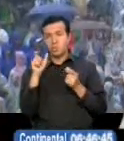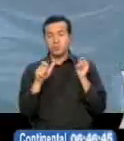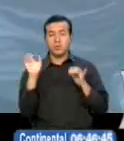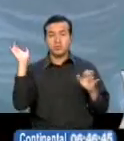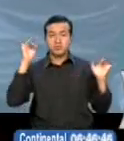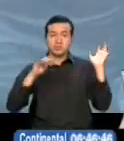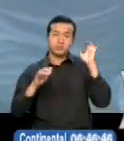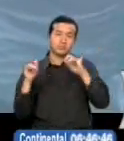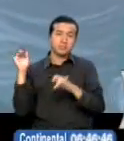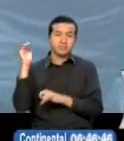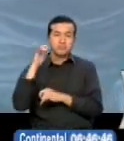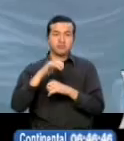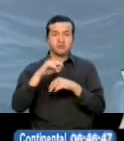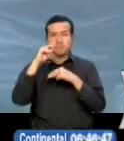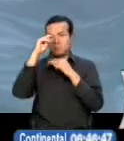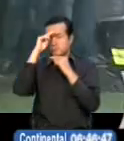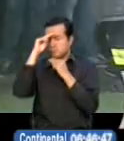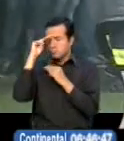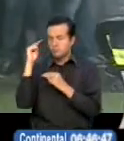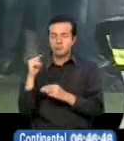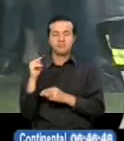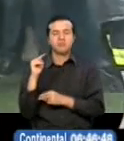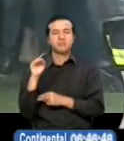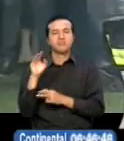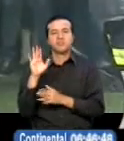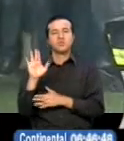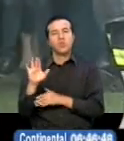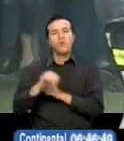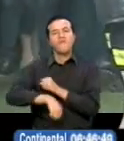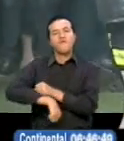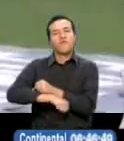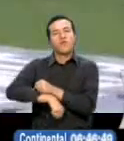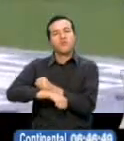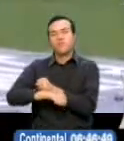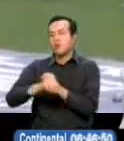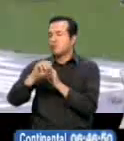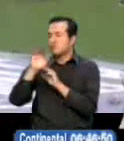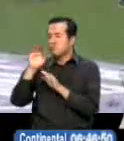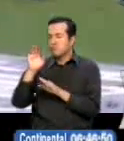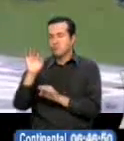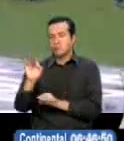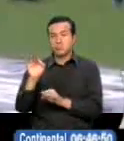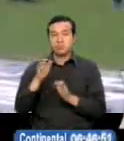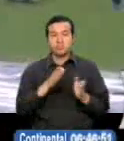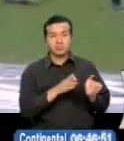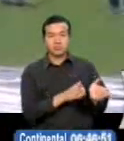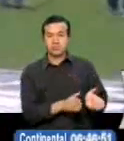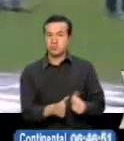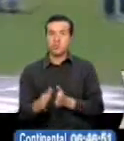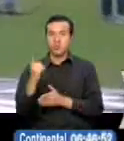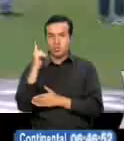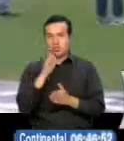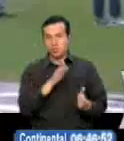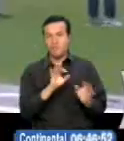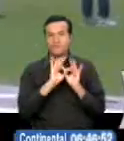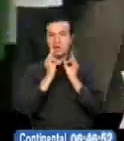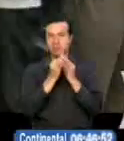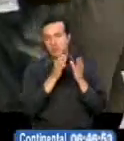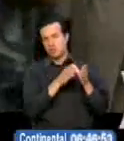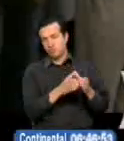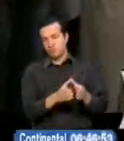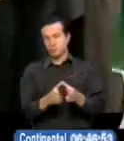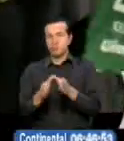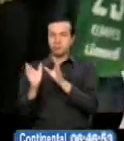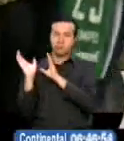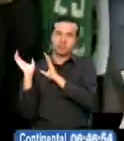concentraron para rendirles homenajes a sus ídolos del fútbol. Los ataúdes entraron uno a uno junto a sus familiares,